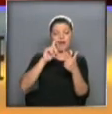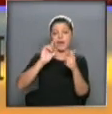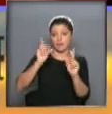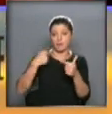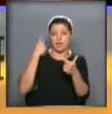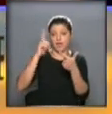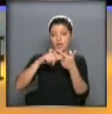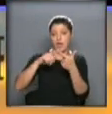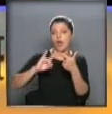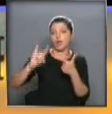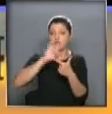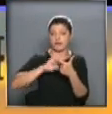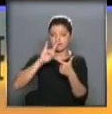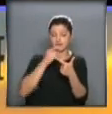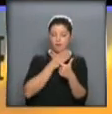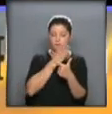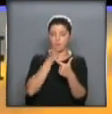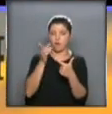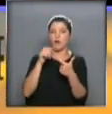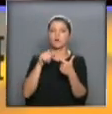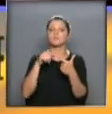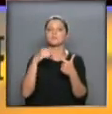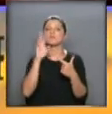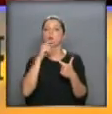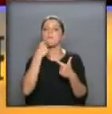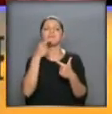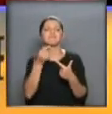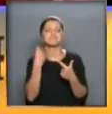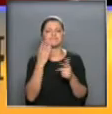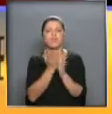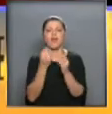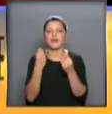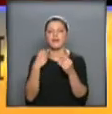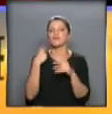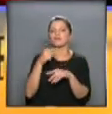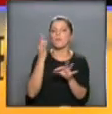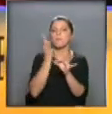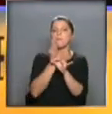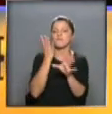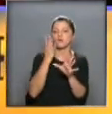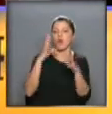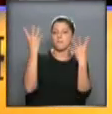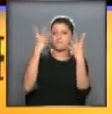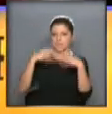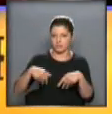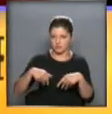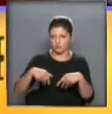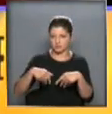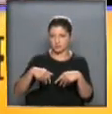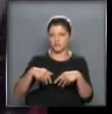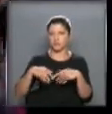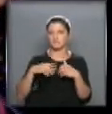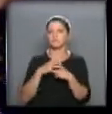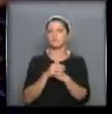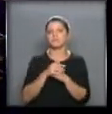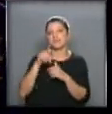en la facultad. Entonces, ¿qué estudias? Estudio profesorado en matemáticas. Encima en Corrientes.